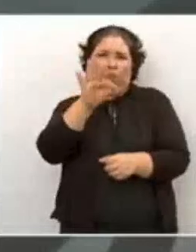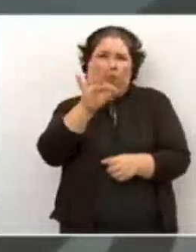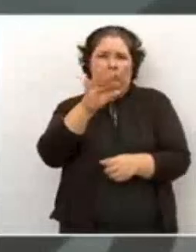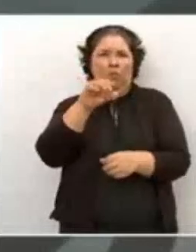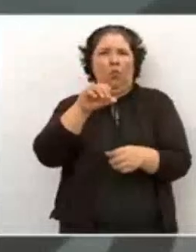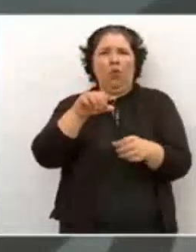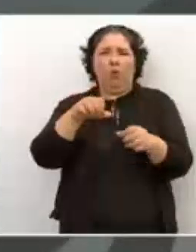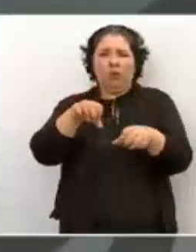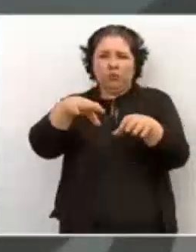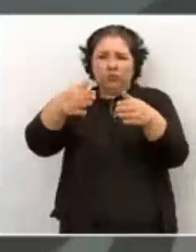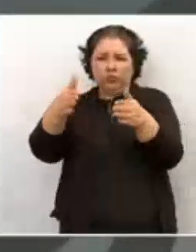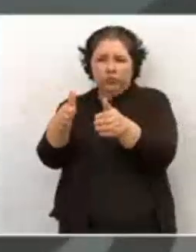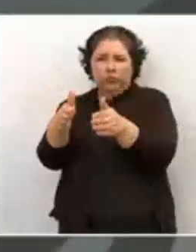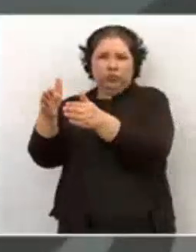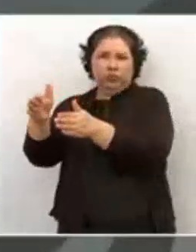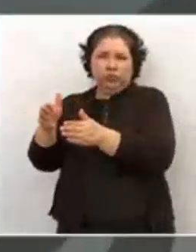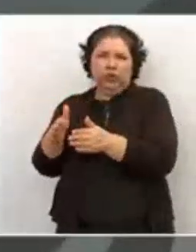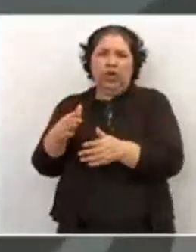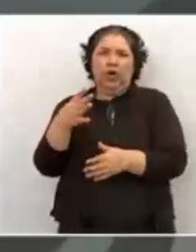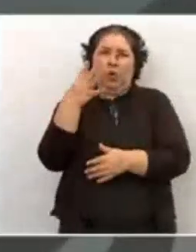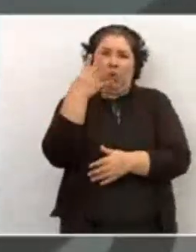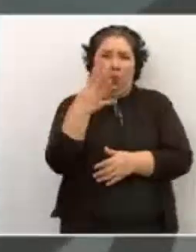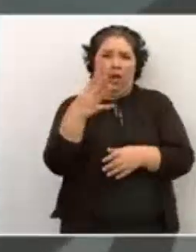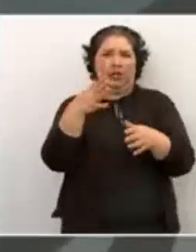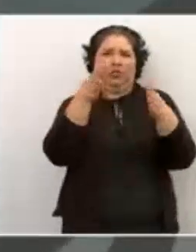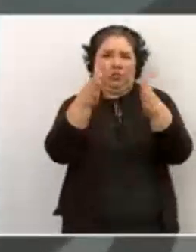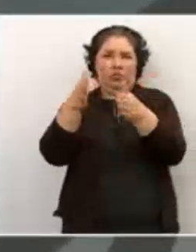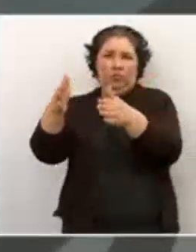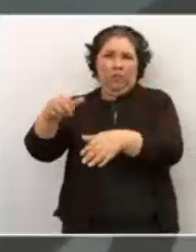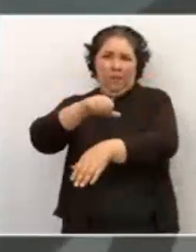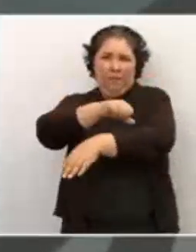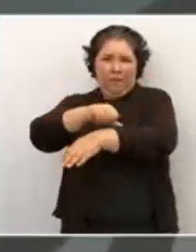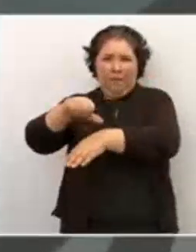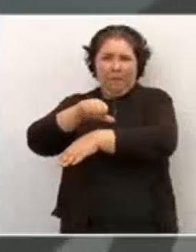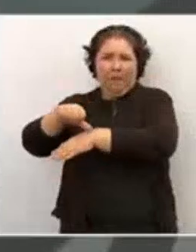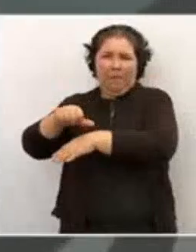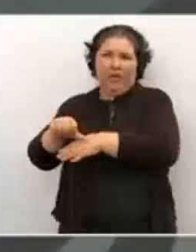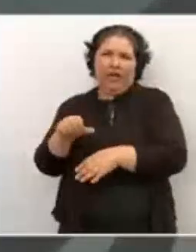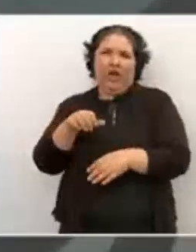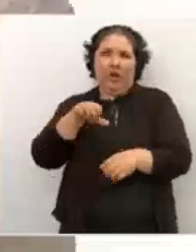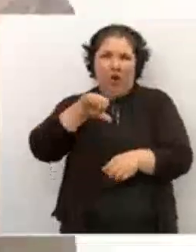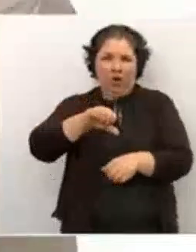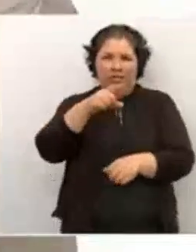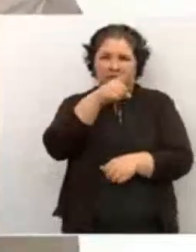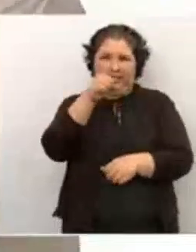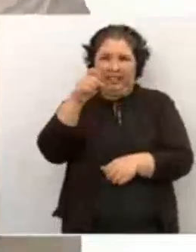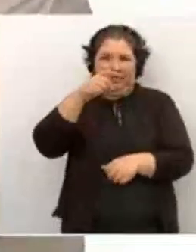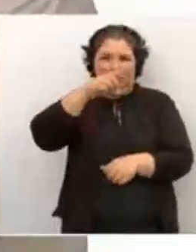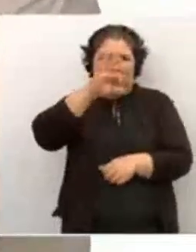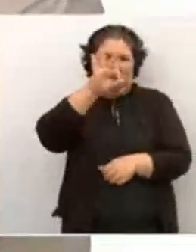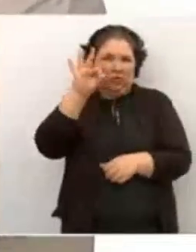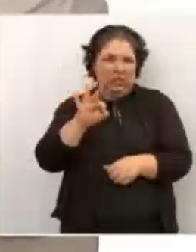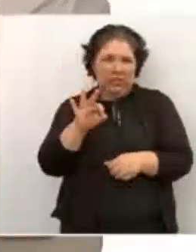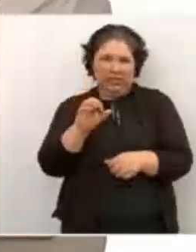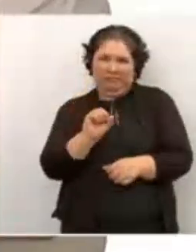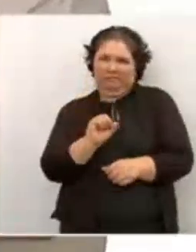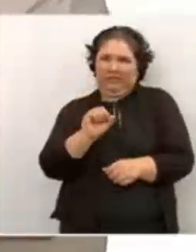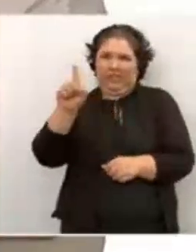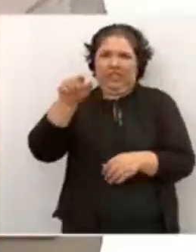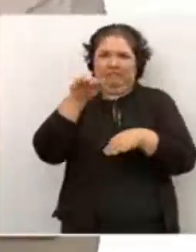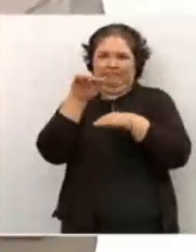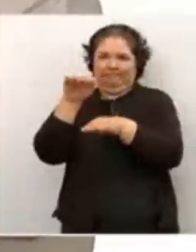así como 4 nuevos quirófanos que hoy operan al 100% con equipamiento de última tecnología en la